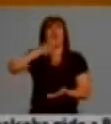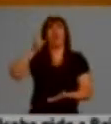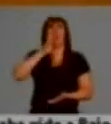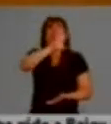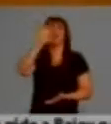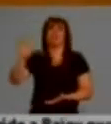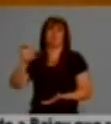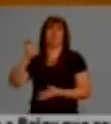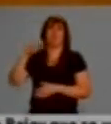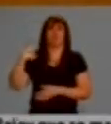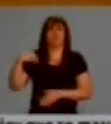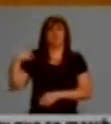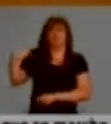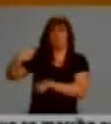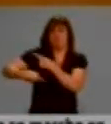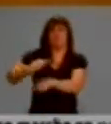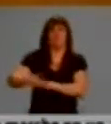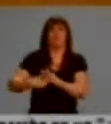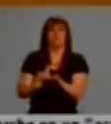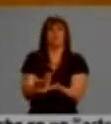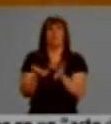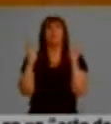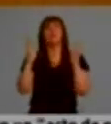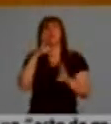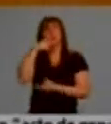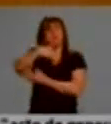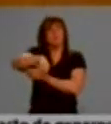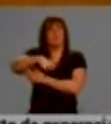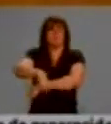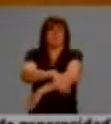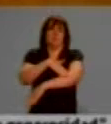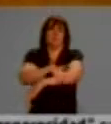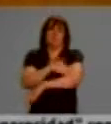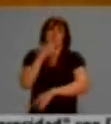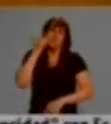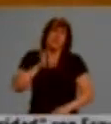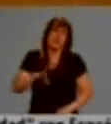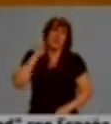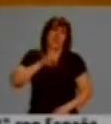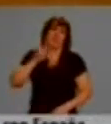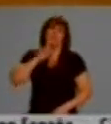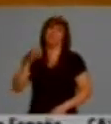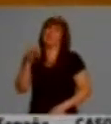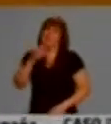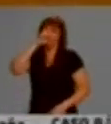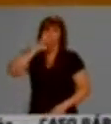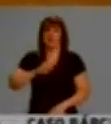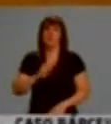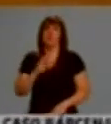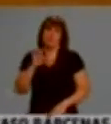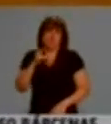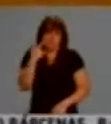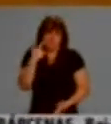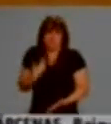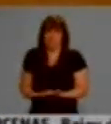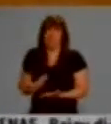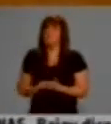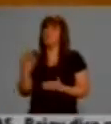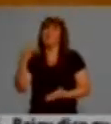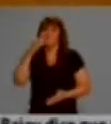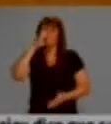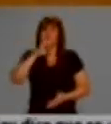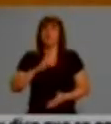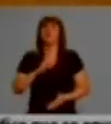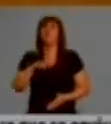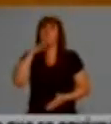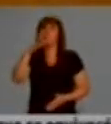tradición democrática. El presidente del Gobierno, parece mentira que haya que recordarlo, pero hay que recordarlo, a la vista está, lo es por